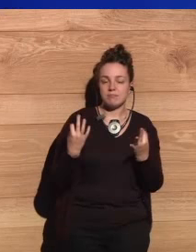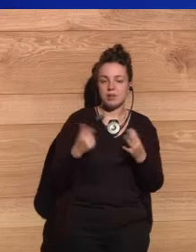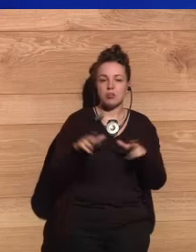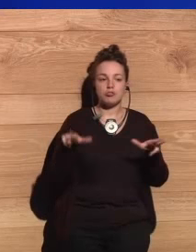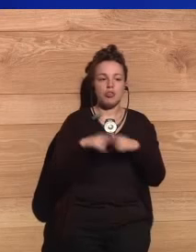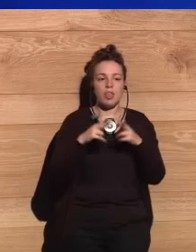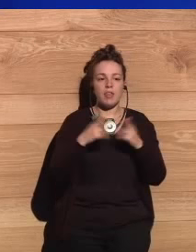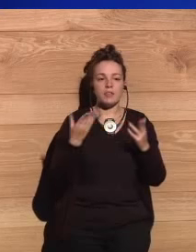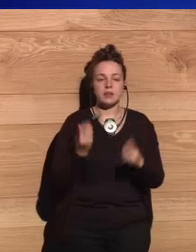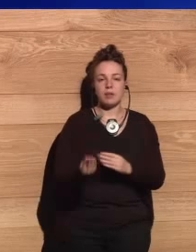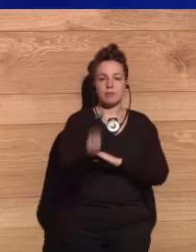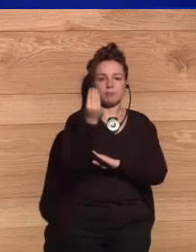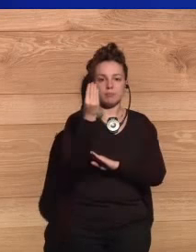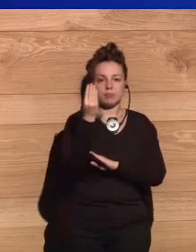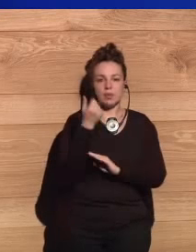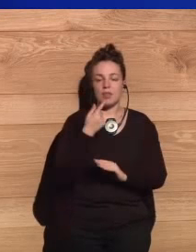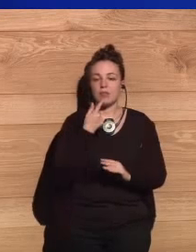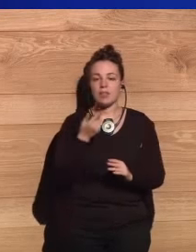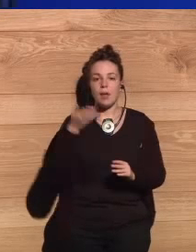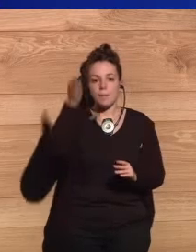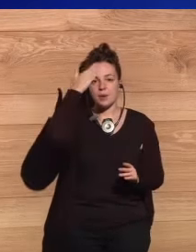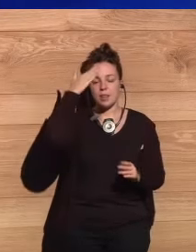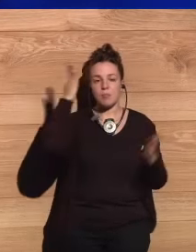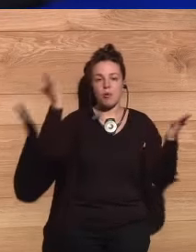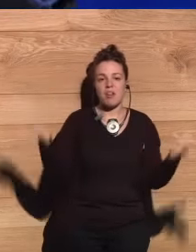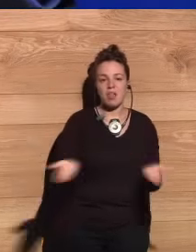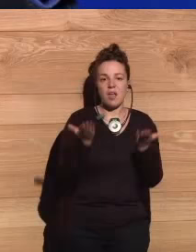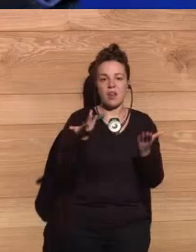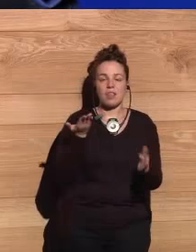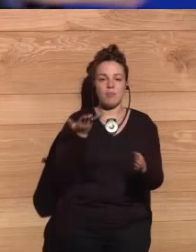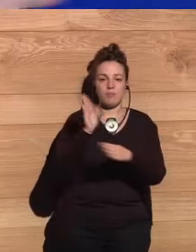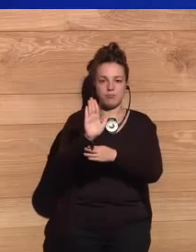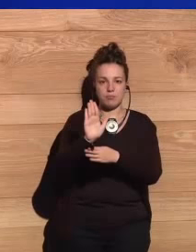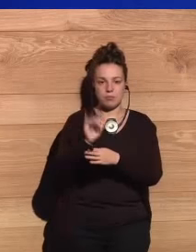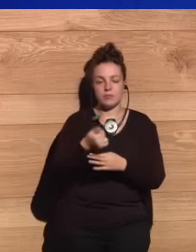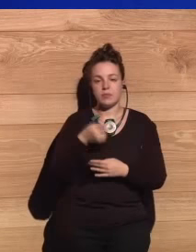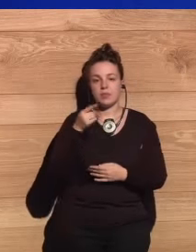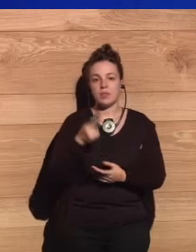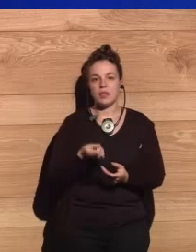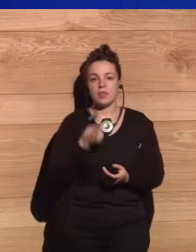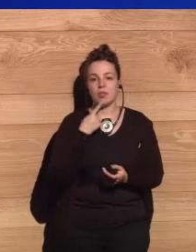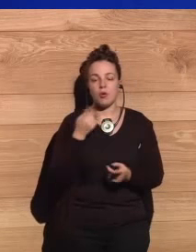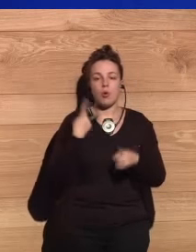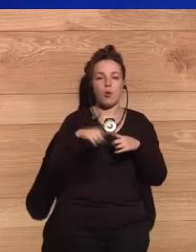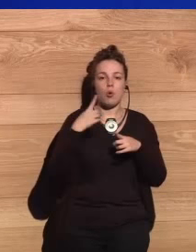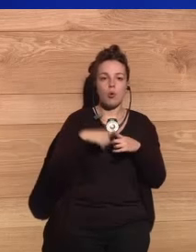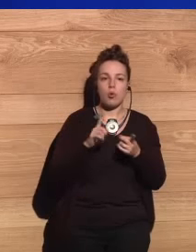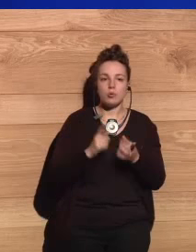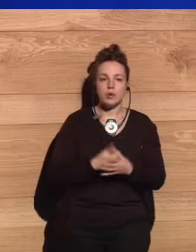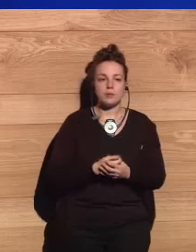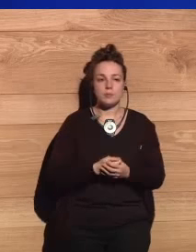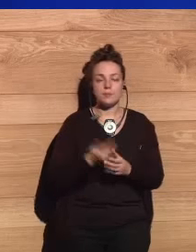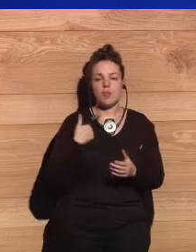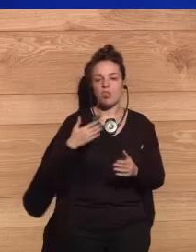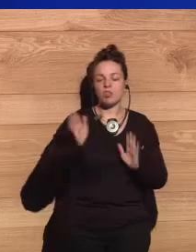que exaltan el principio de la ligereza, en lugar de no considerarlos